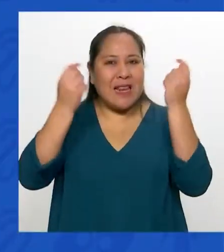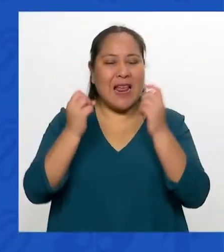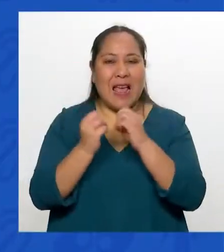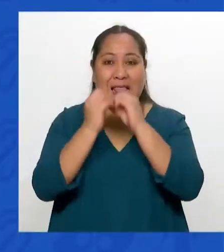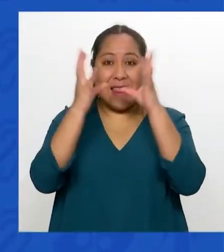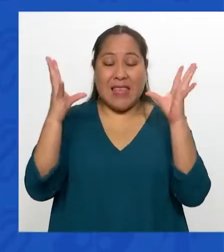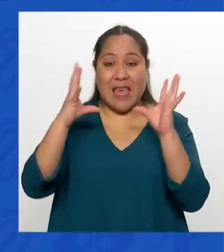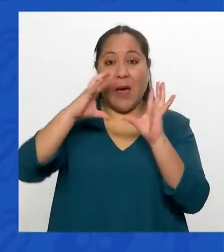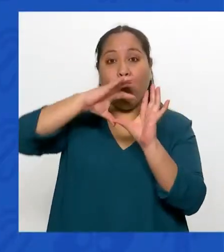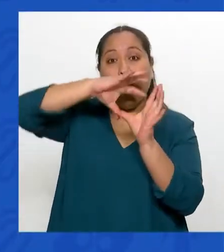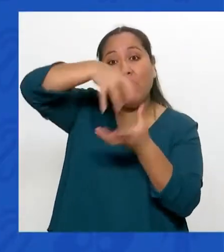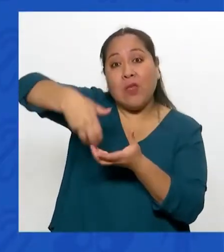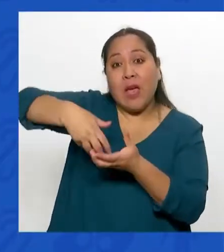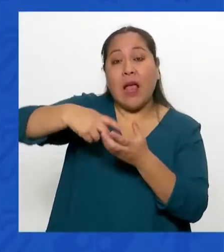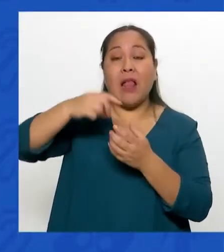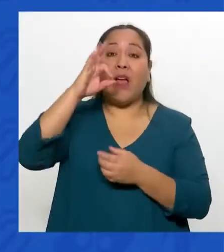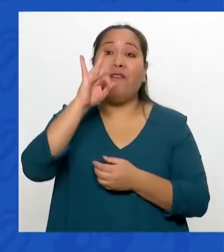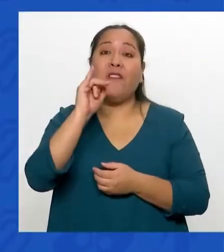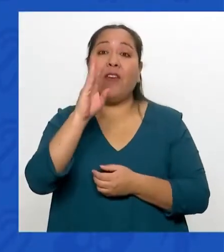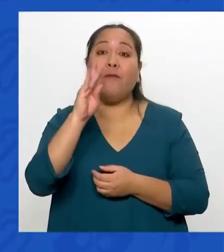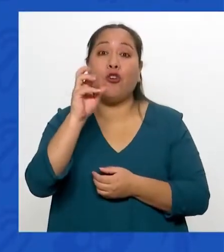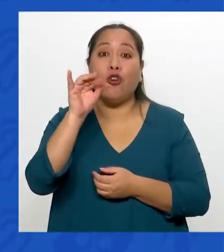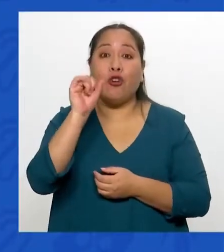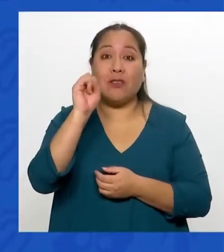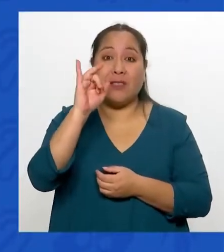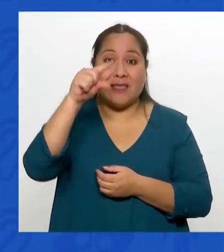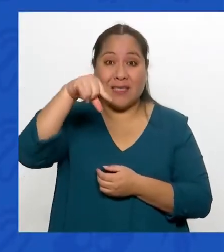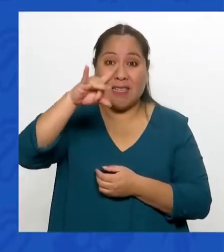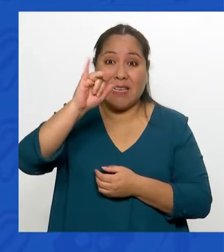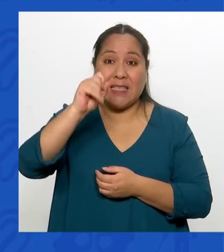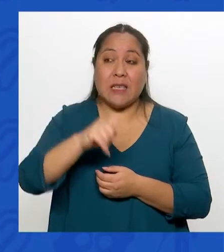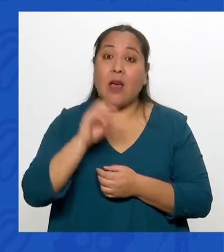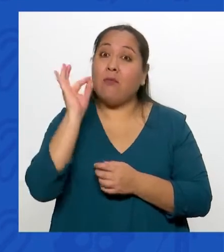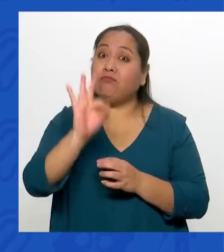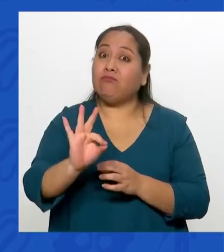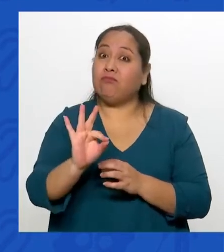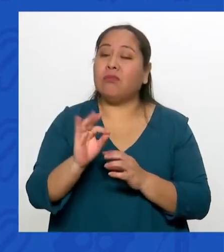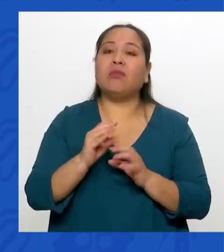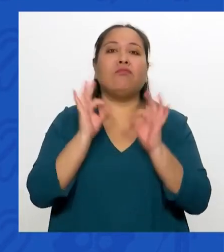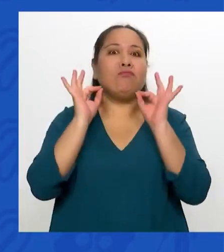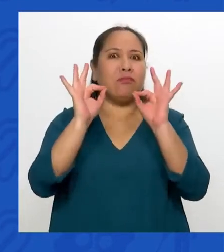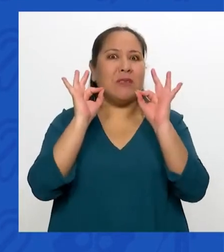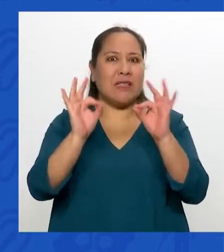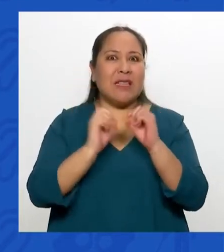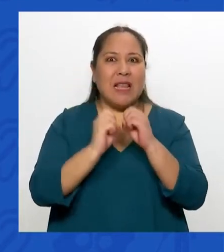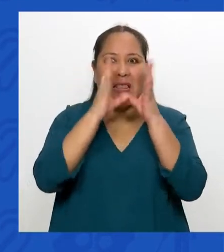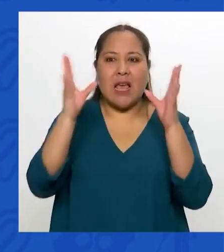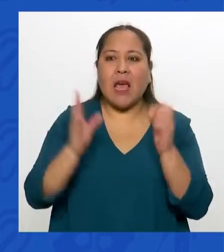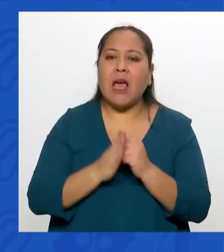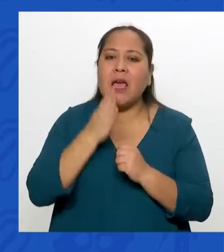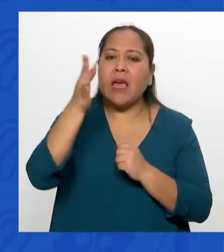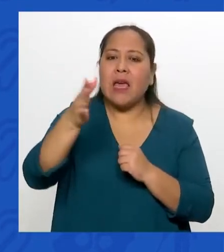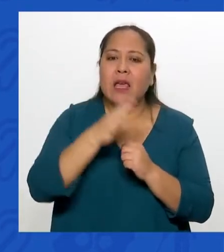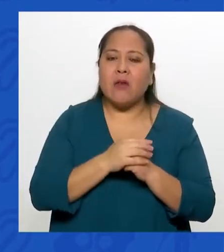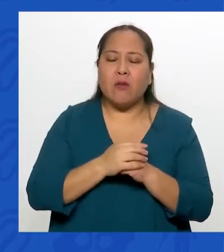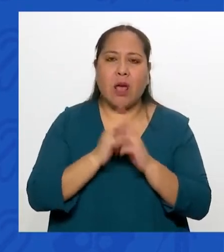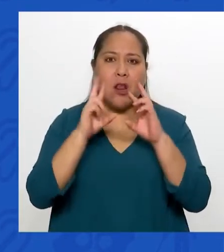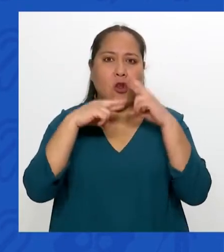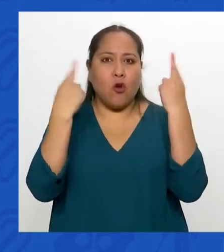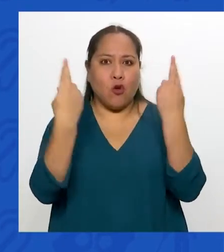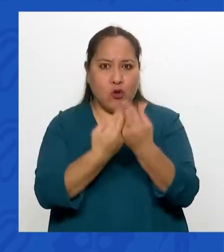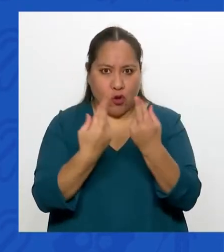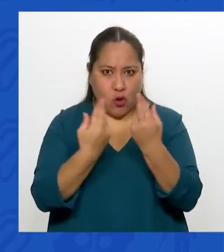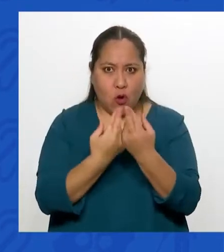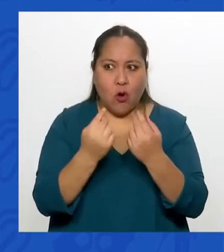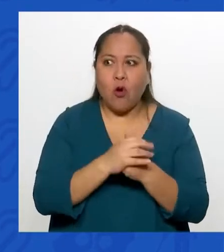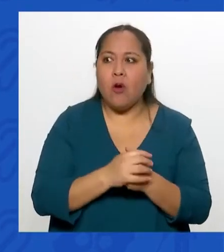¿Cómo celebrar el Día Mundial de la Fibrosis Quística? Una excelente alternativa es asistir a una jornada de